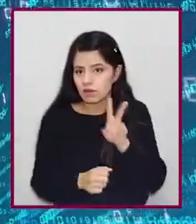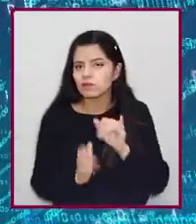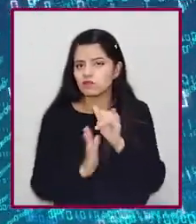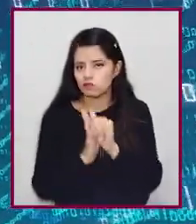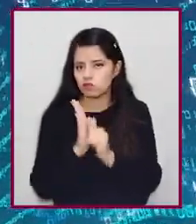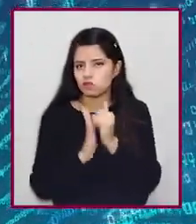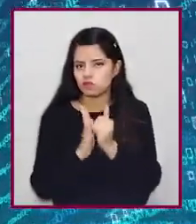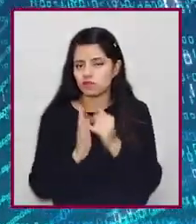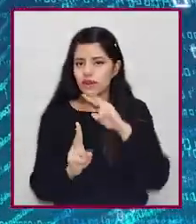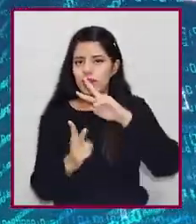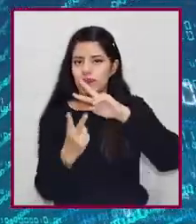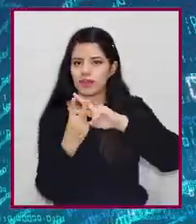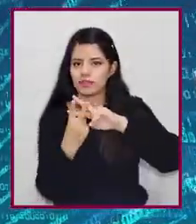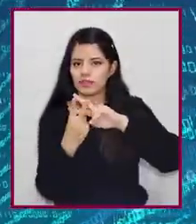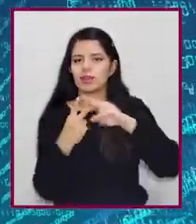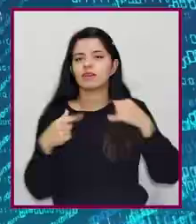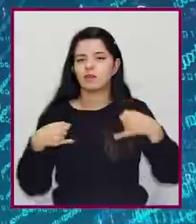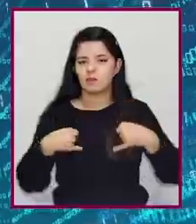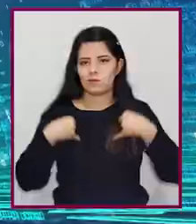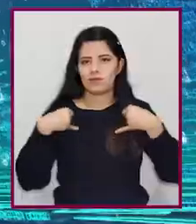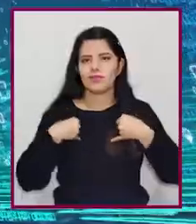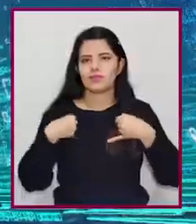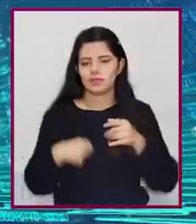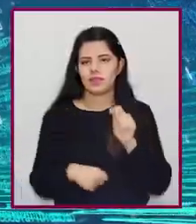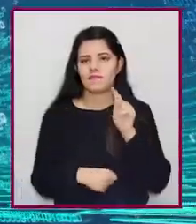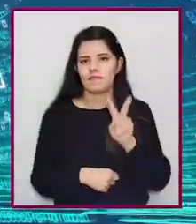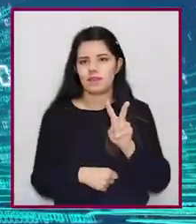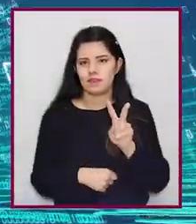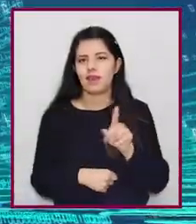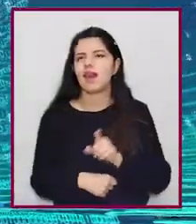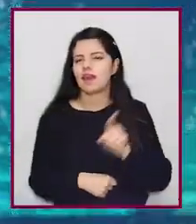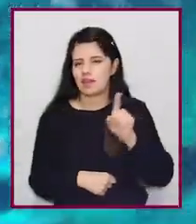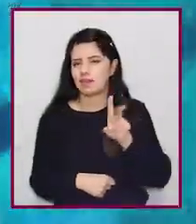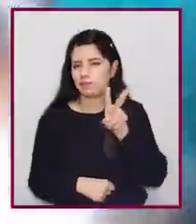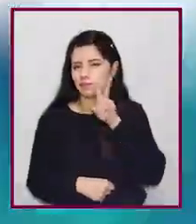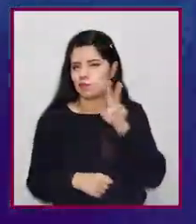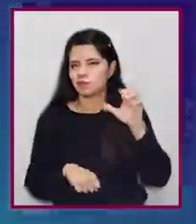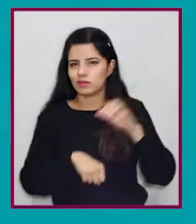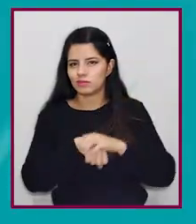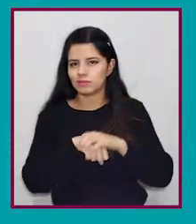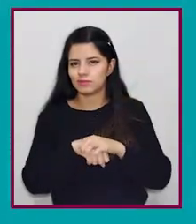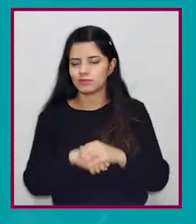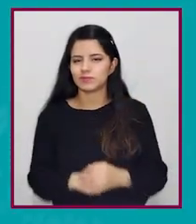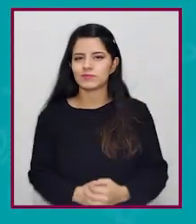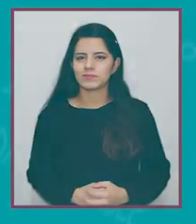con el hashtag Jóvenes en TV. ¡Ahí nos vemos, amigo!